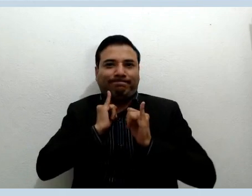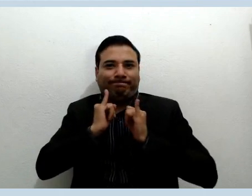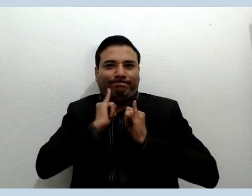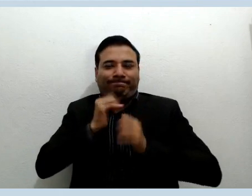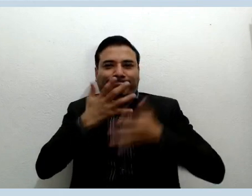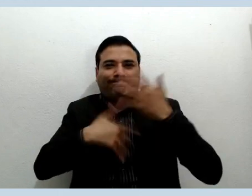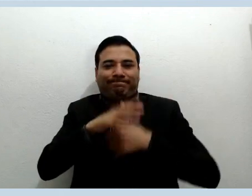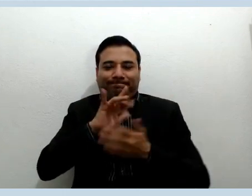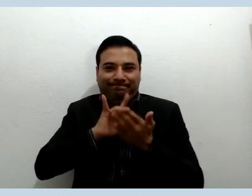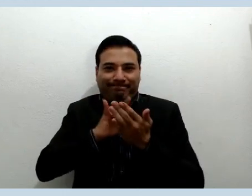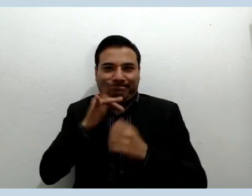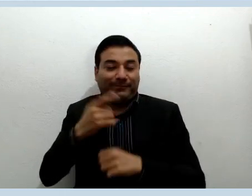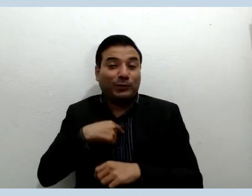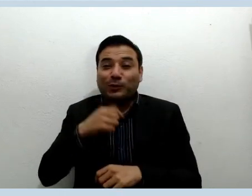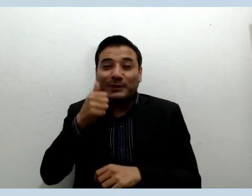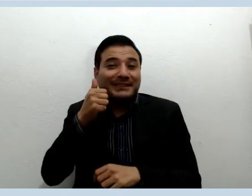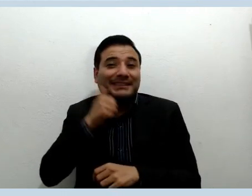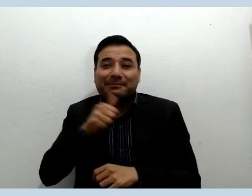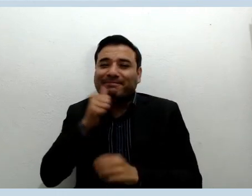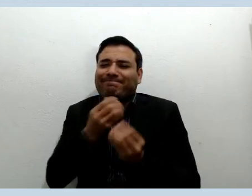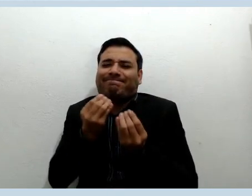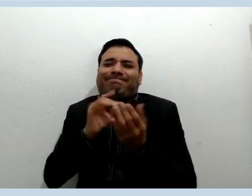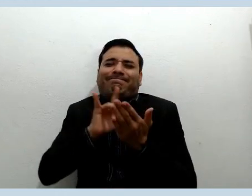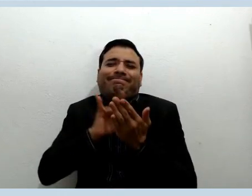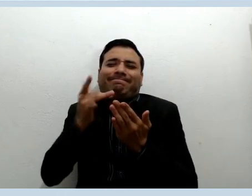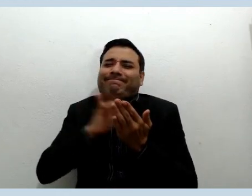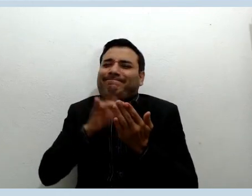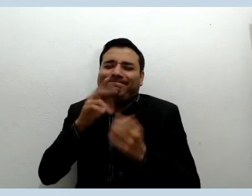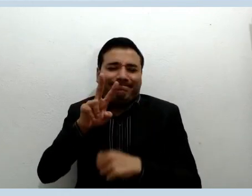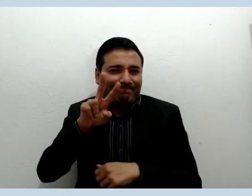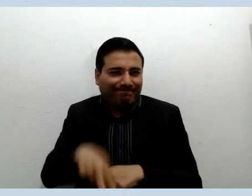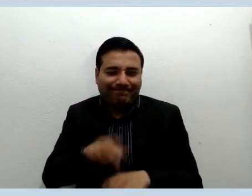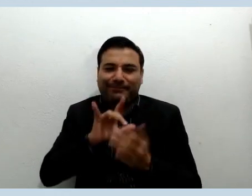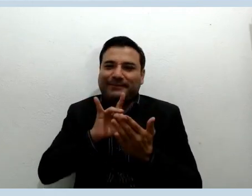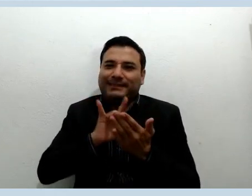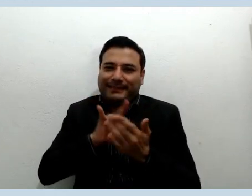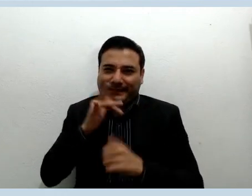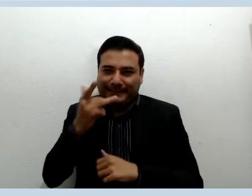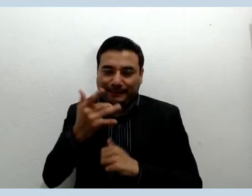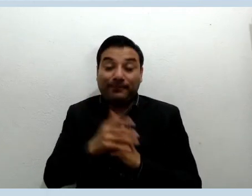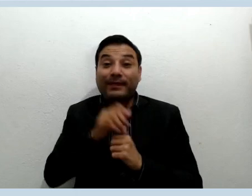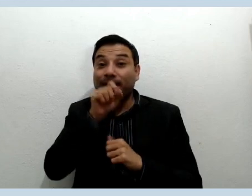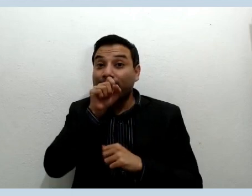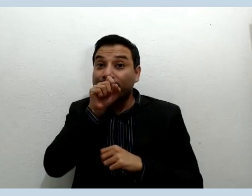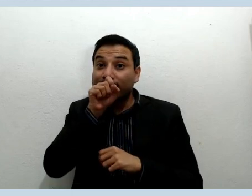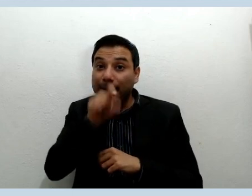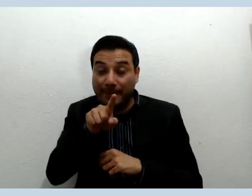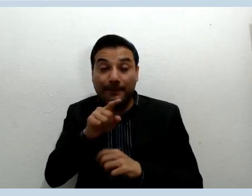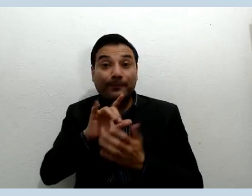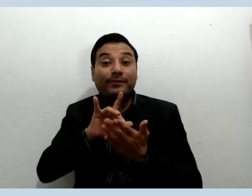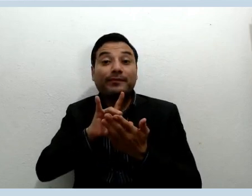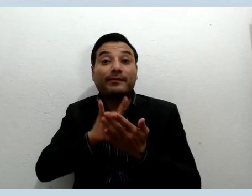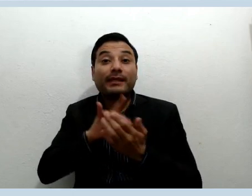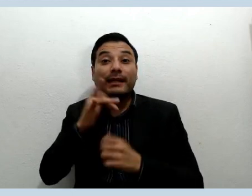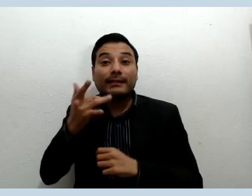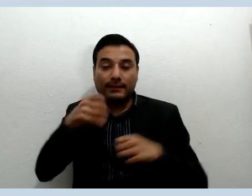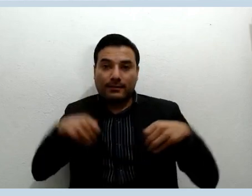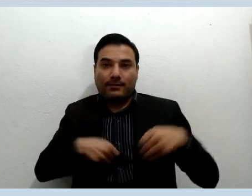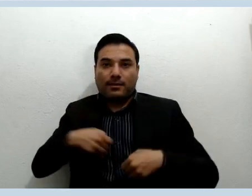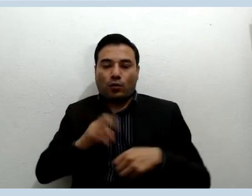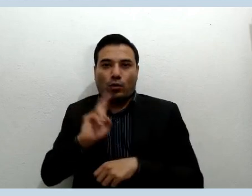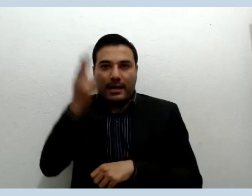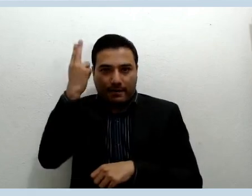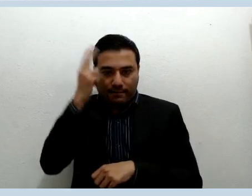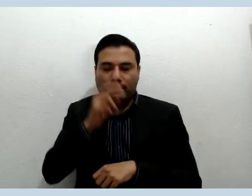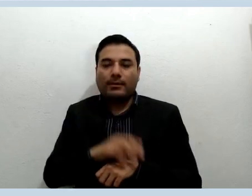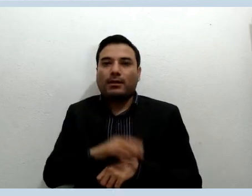y yo siempre les estoy muy agradecida la verdad también agradecer a tatron al